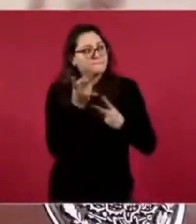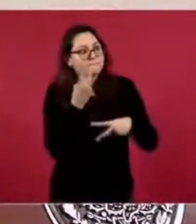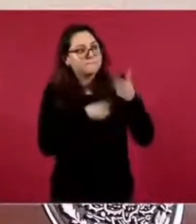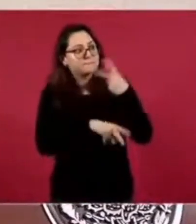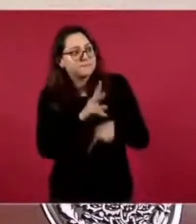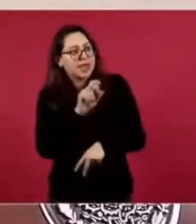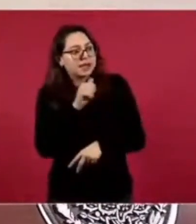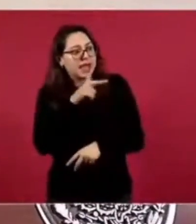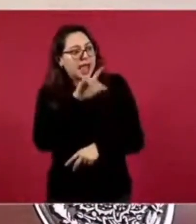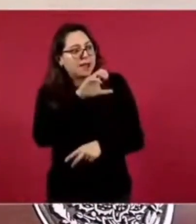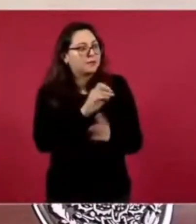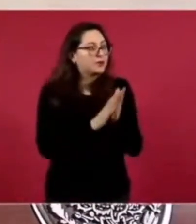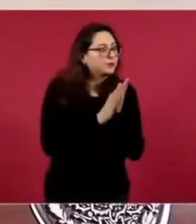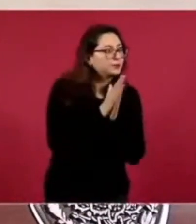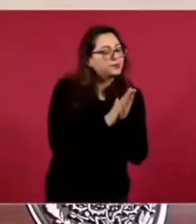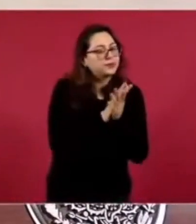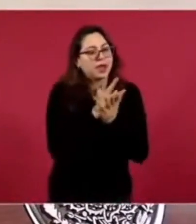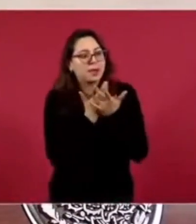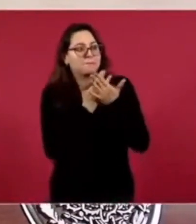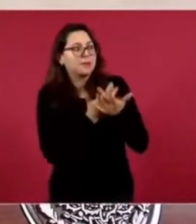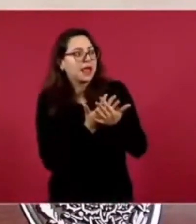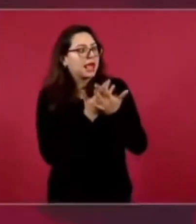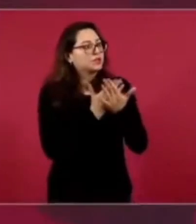era a mí,